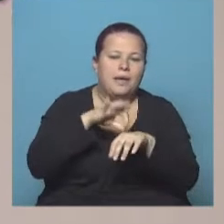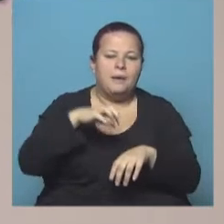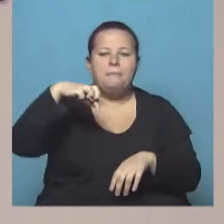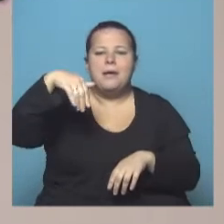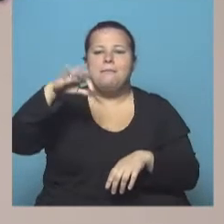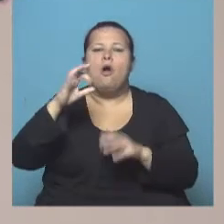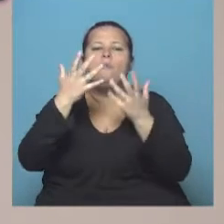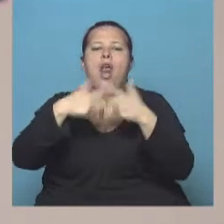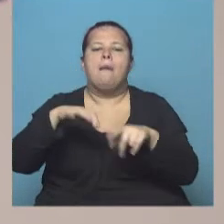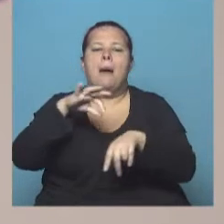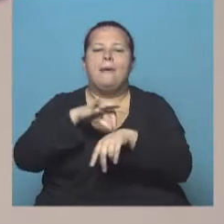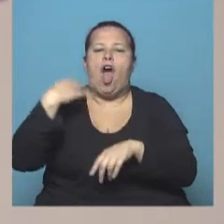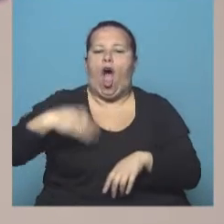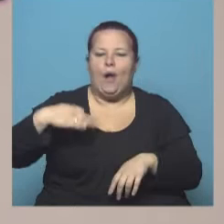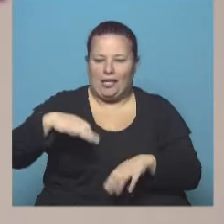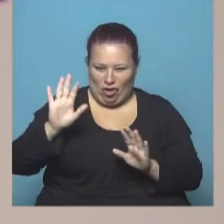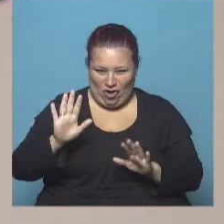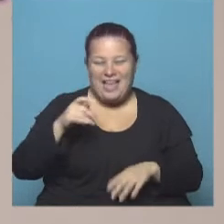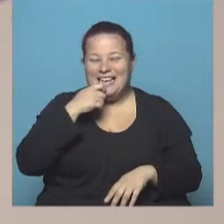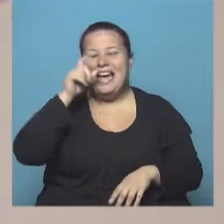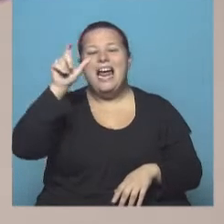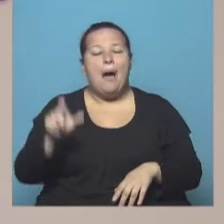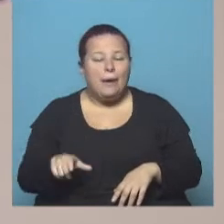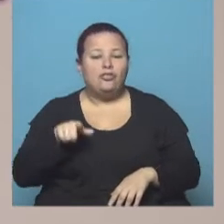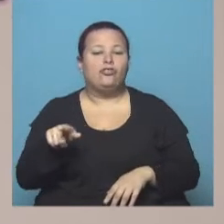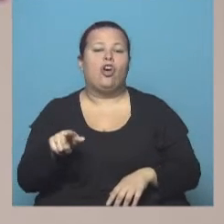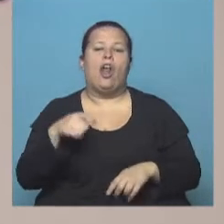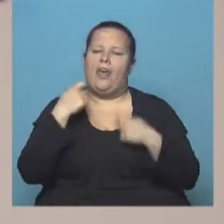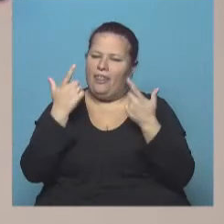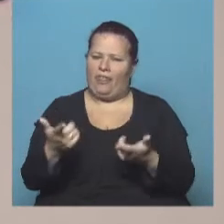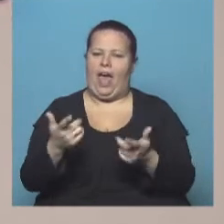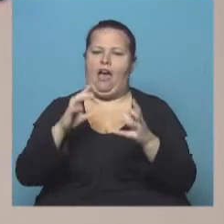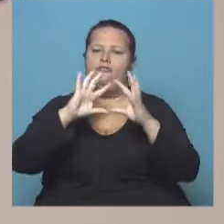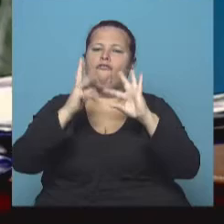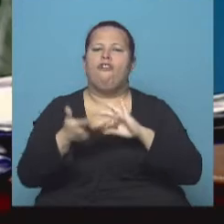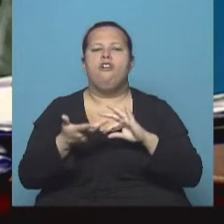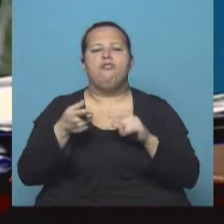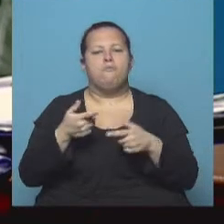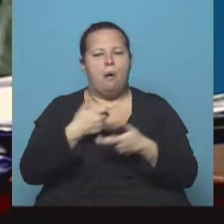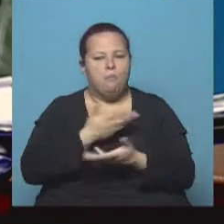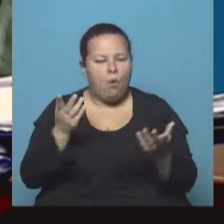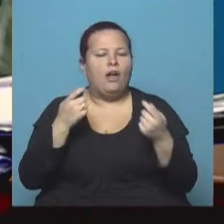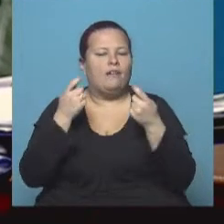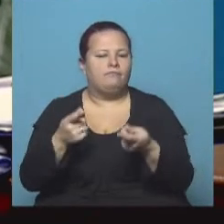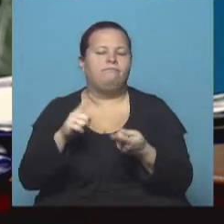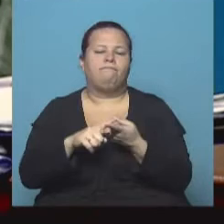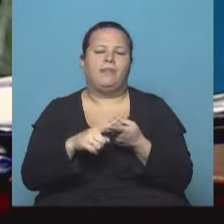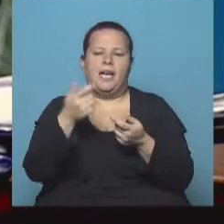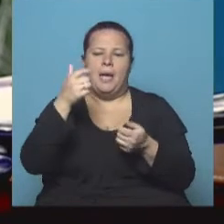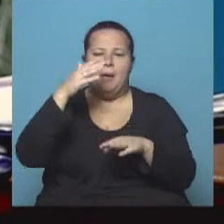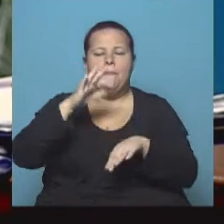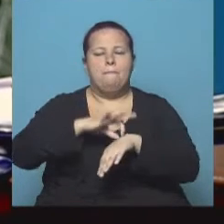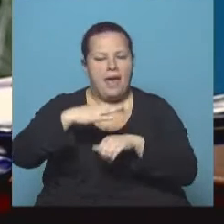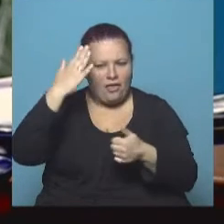del programa médico obligatorio si el paciente va a tener todo un sistema público que comprende médico de